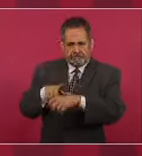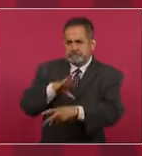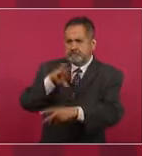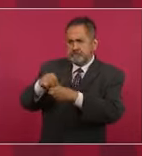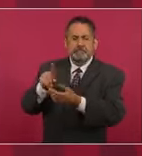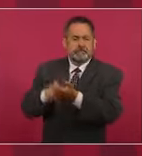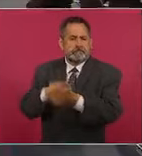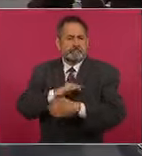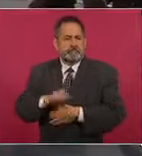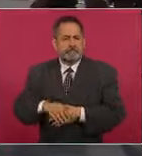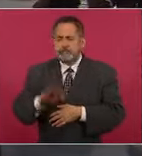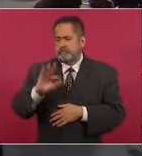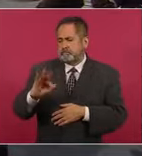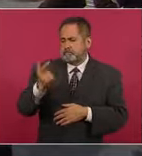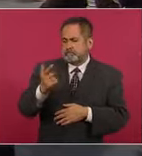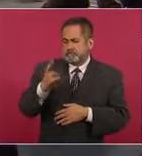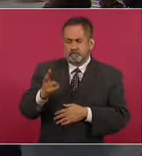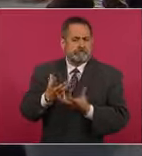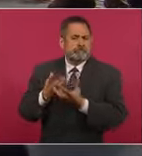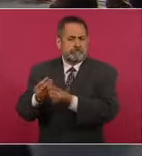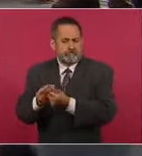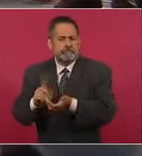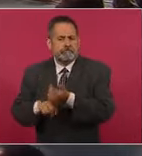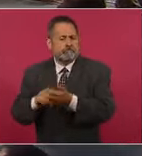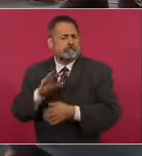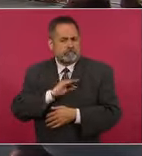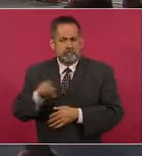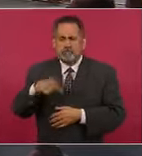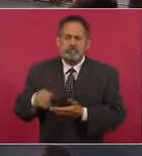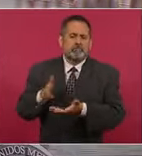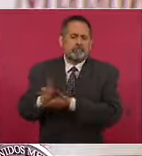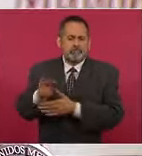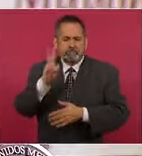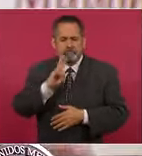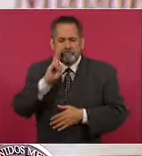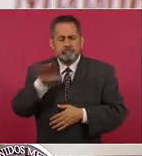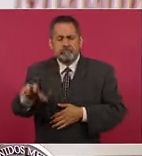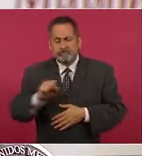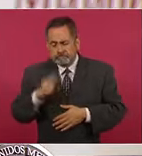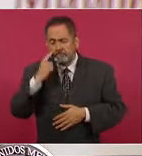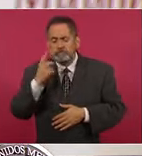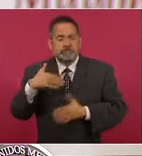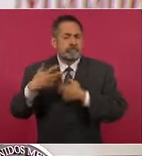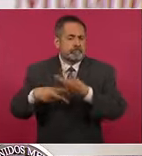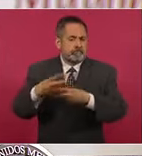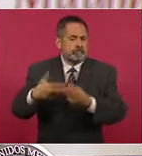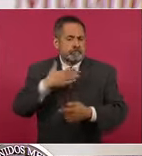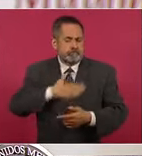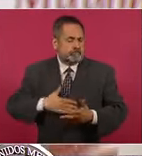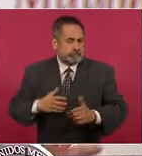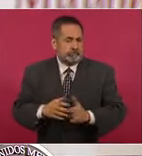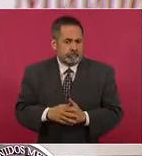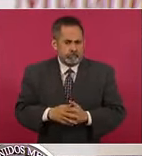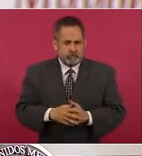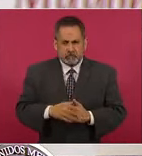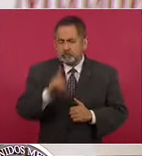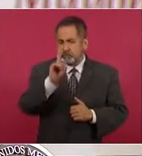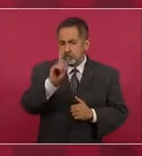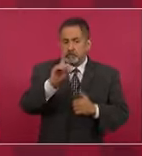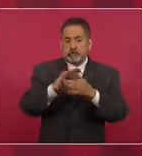la Fiscalía General de la República, y puede intervenirse en dado caso para una apelación. Lo que